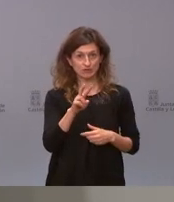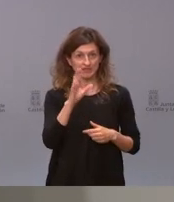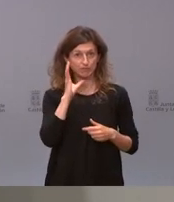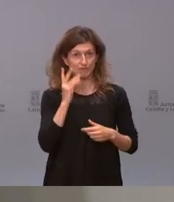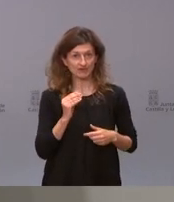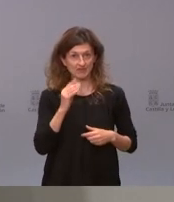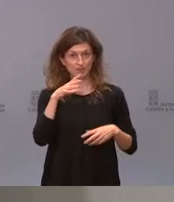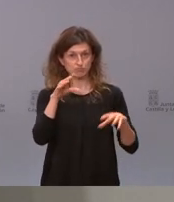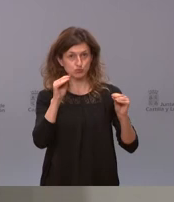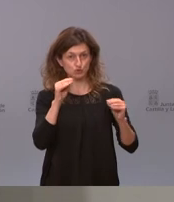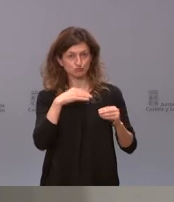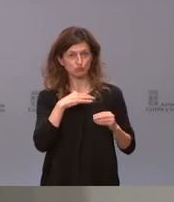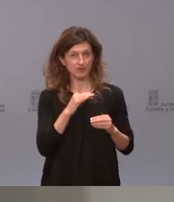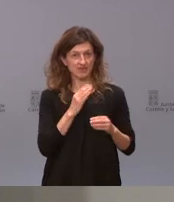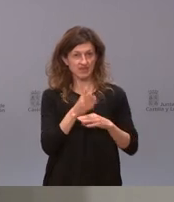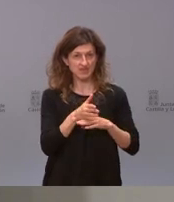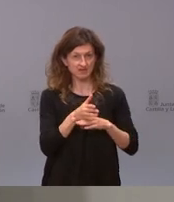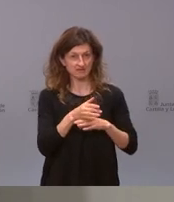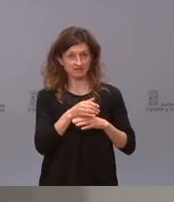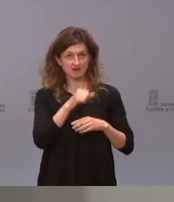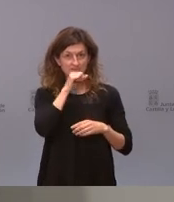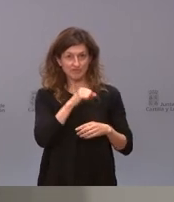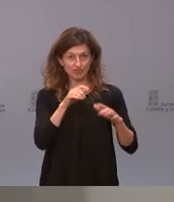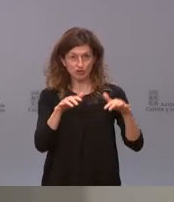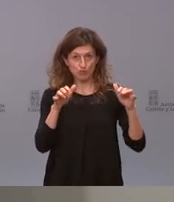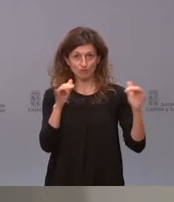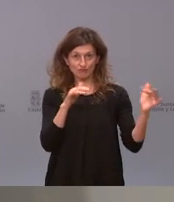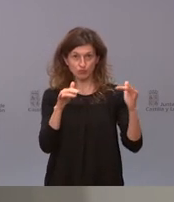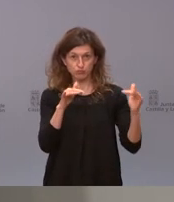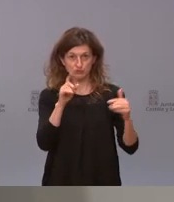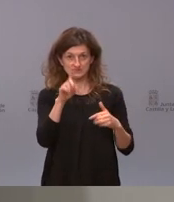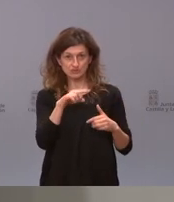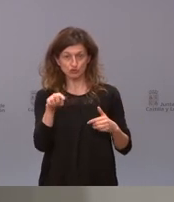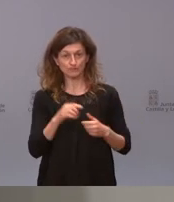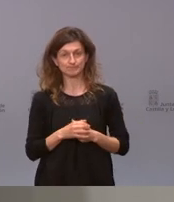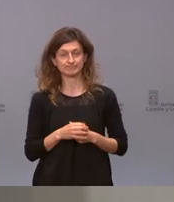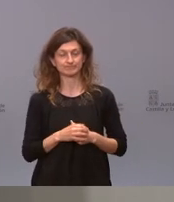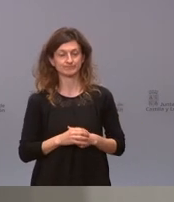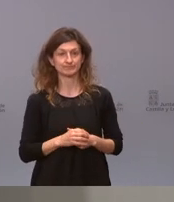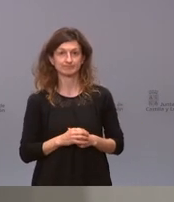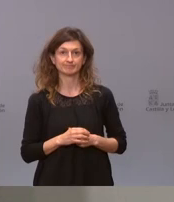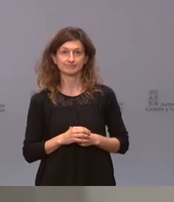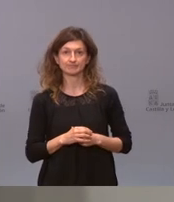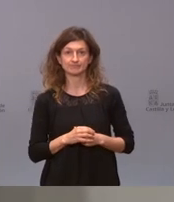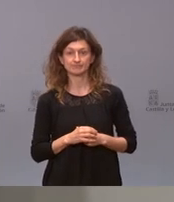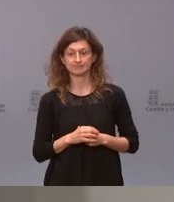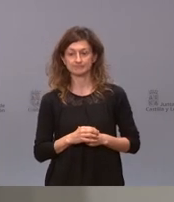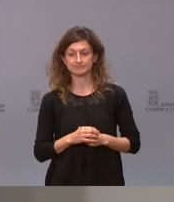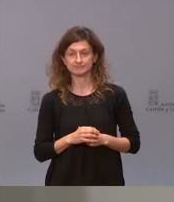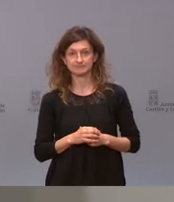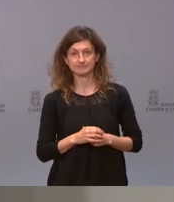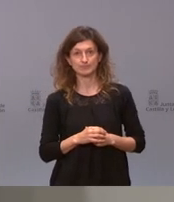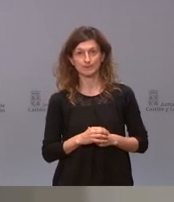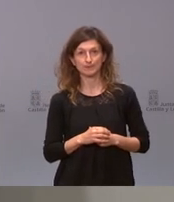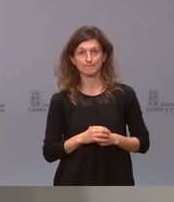burgos es viable la presencia de aficionados en los estadios de estas localidades muchas gracias en principio son